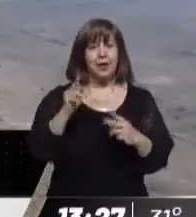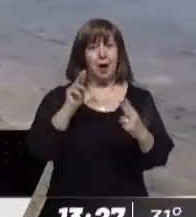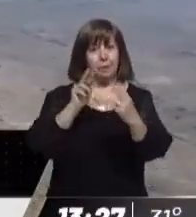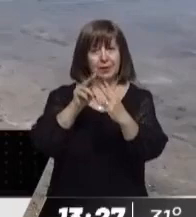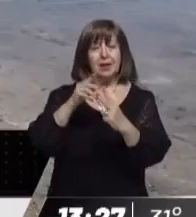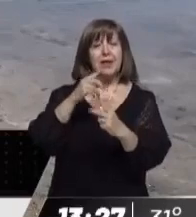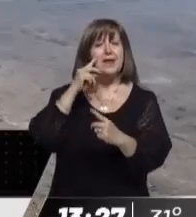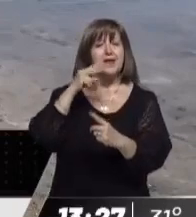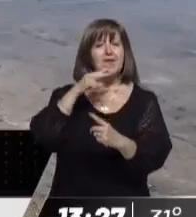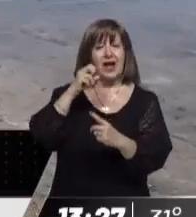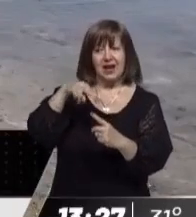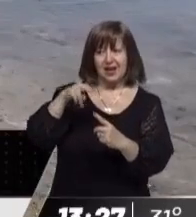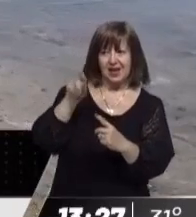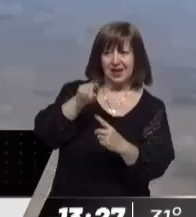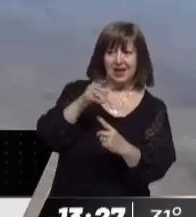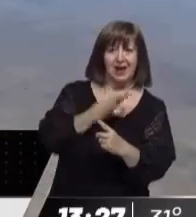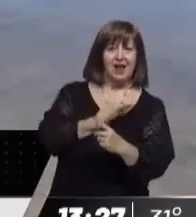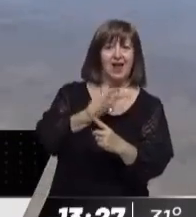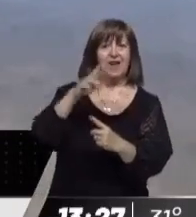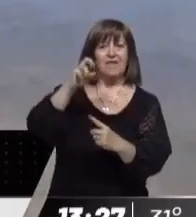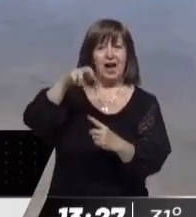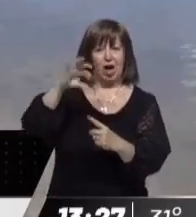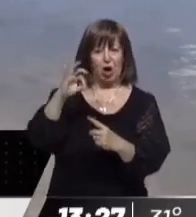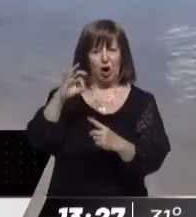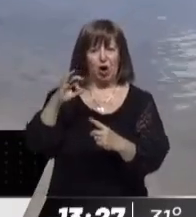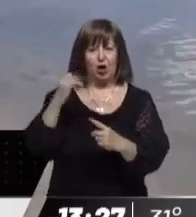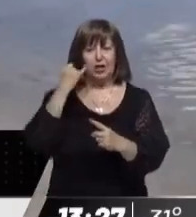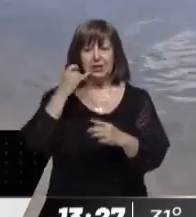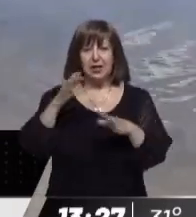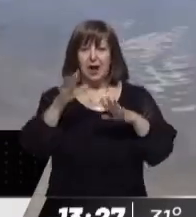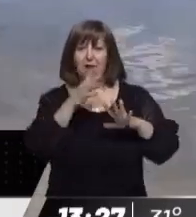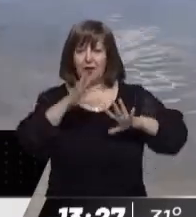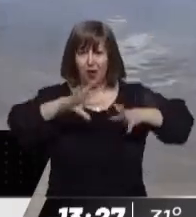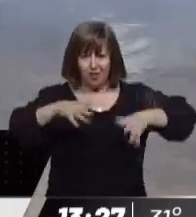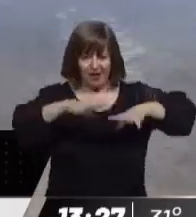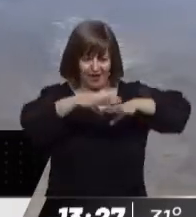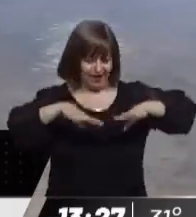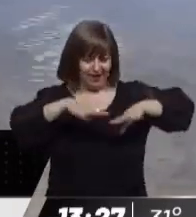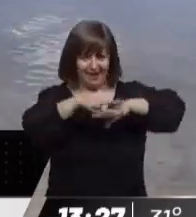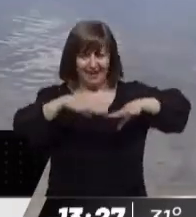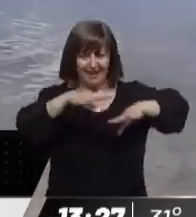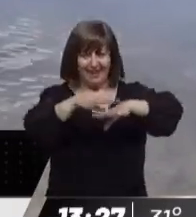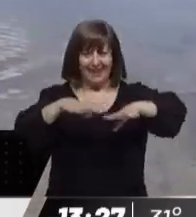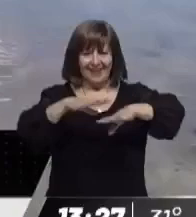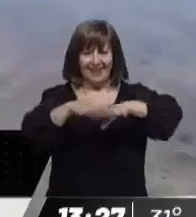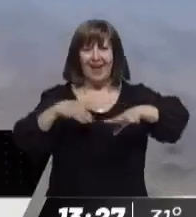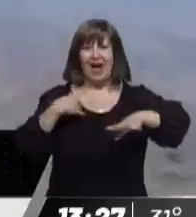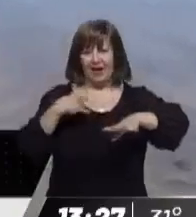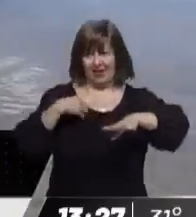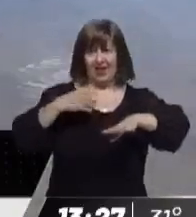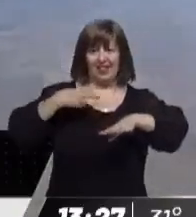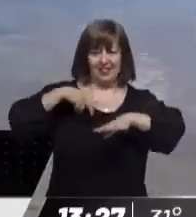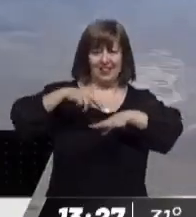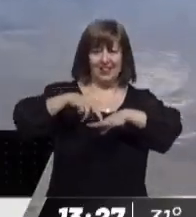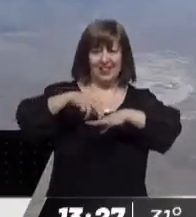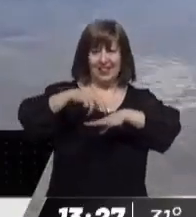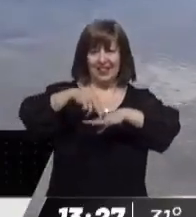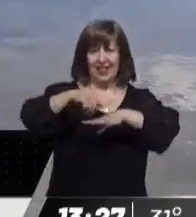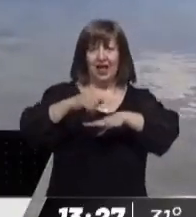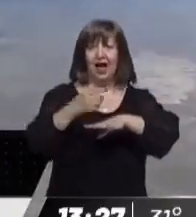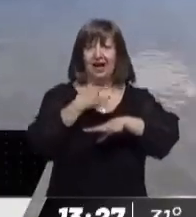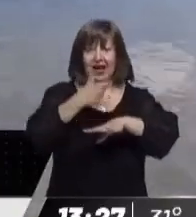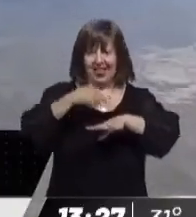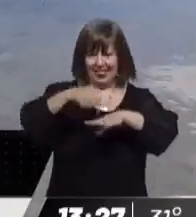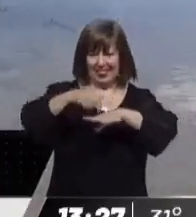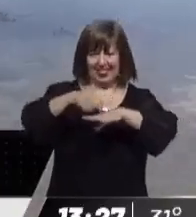vecinos, amigos, que han hecho una canoa, una balsa, me voy a meter yo también. ¡Uy, está calentita el